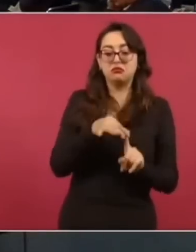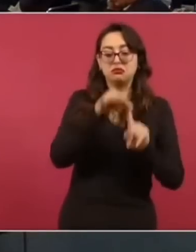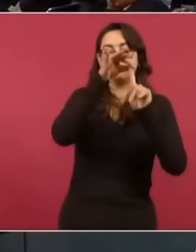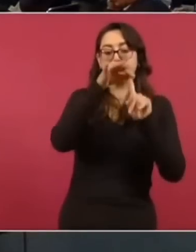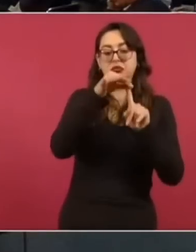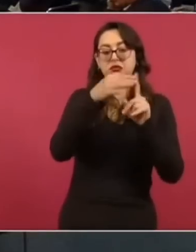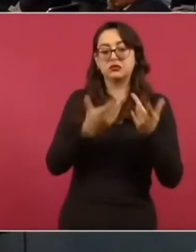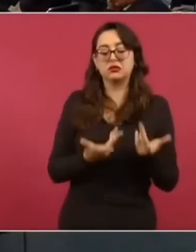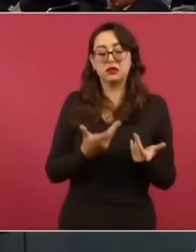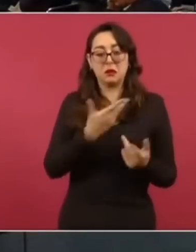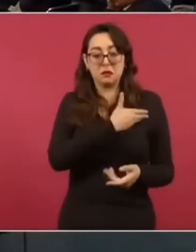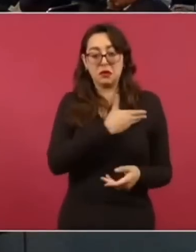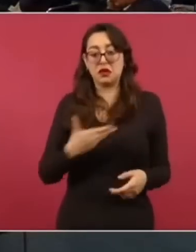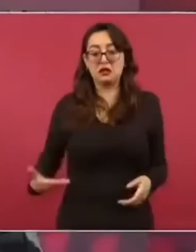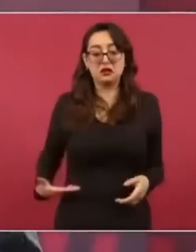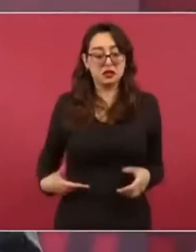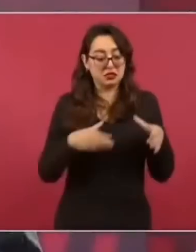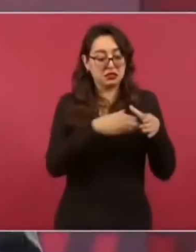un títere